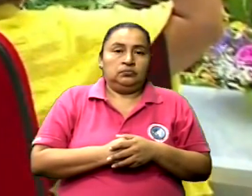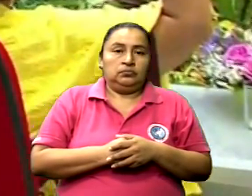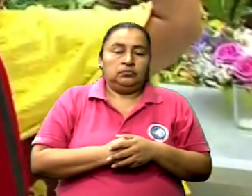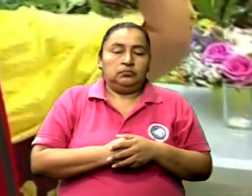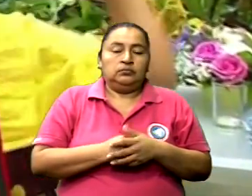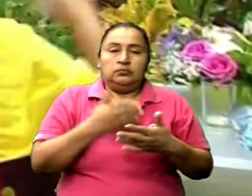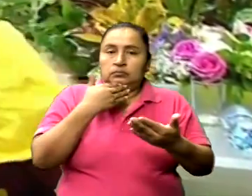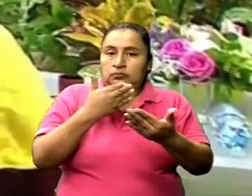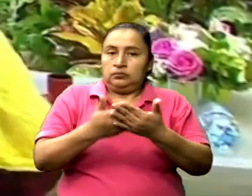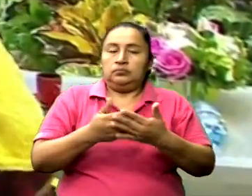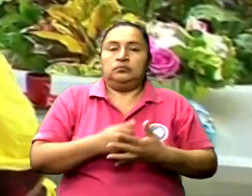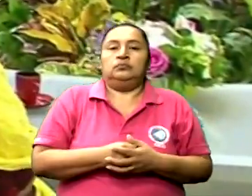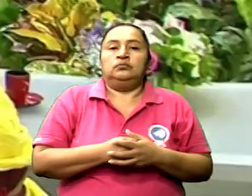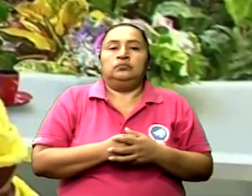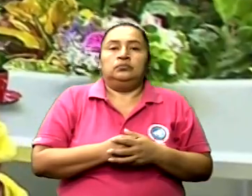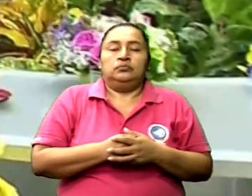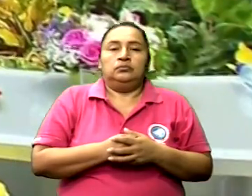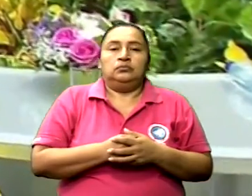Gracias.